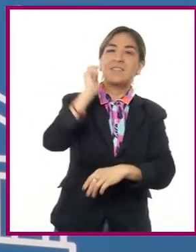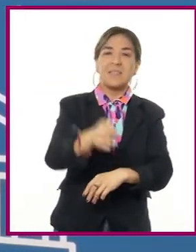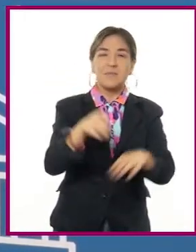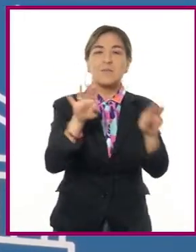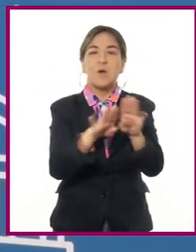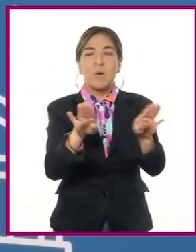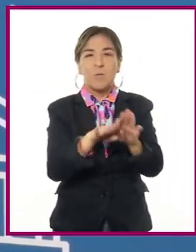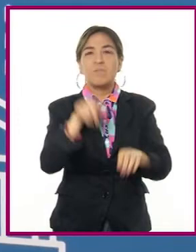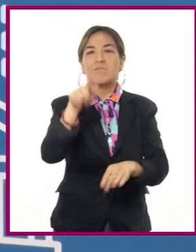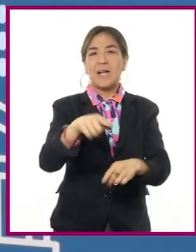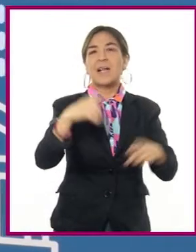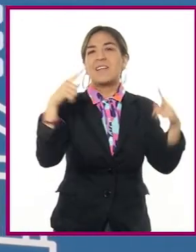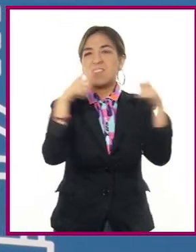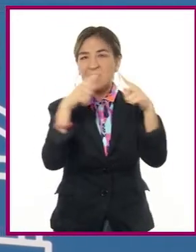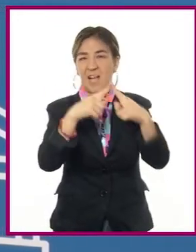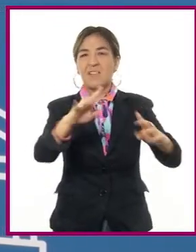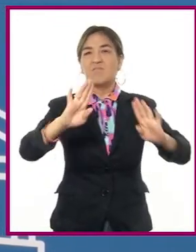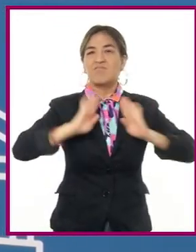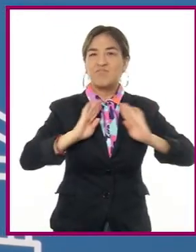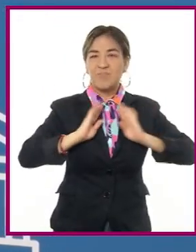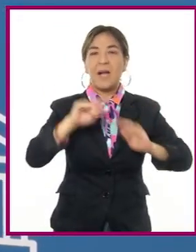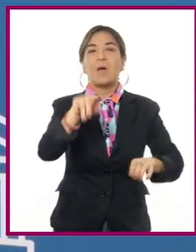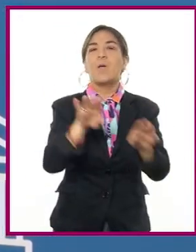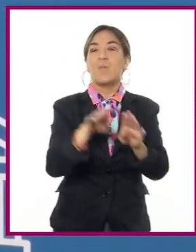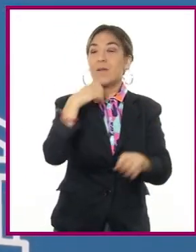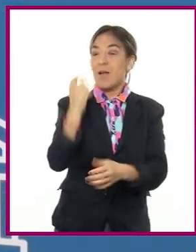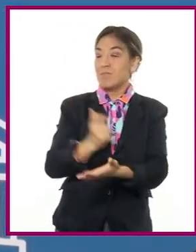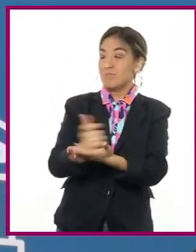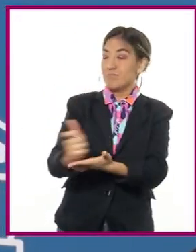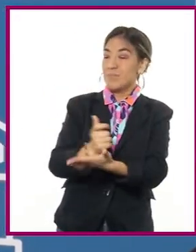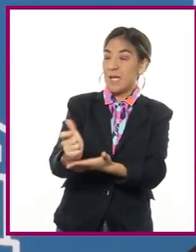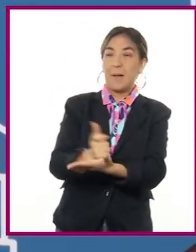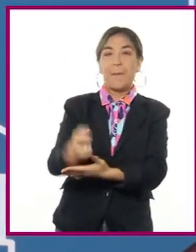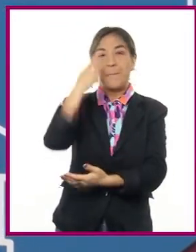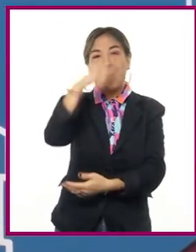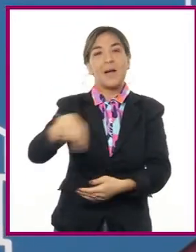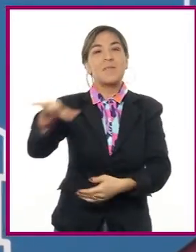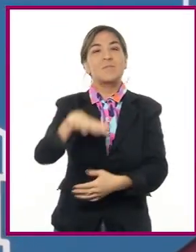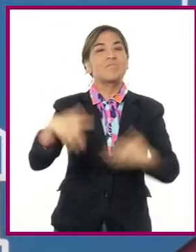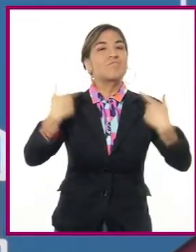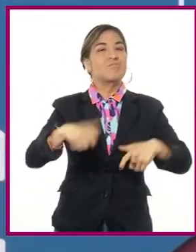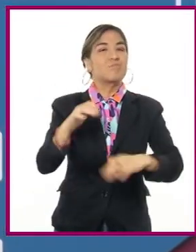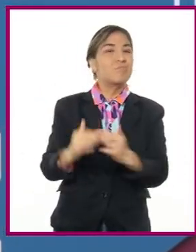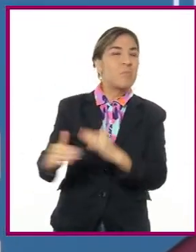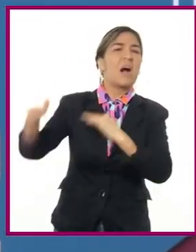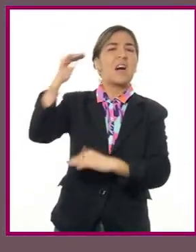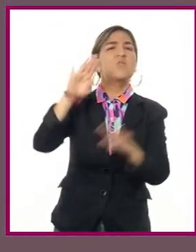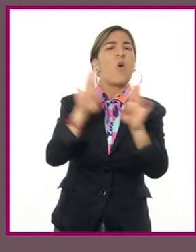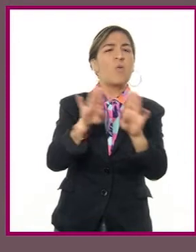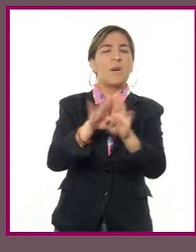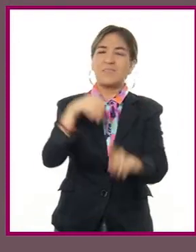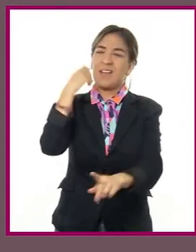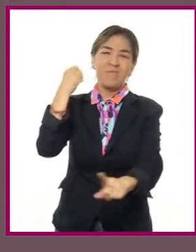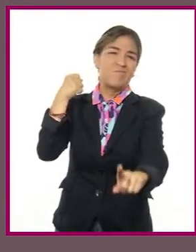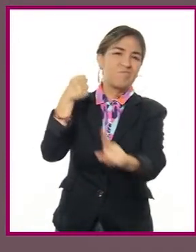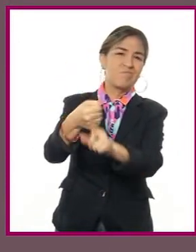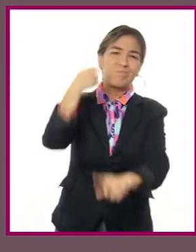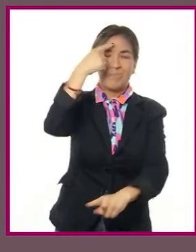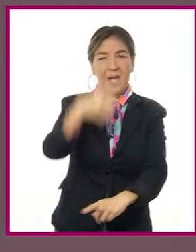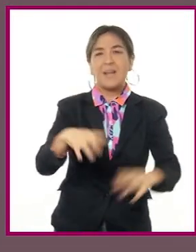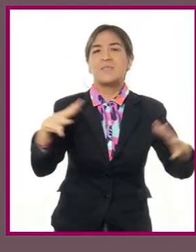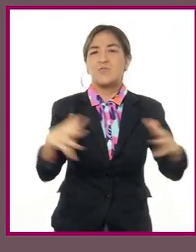querían restaurar el viejo sistema de privilegios ligado a la monarquía mediante un golpe de Estado. La